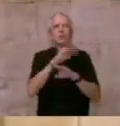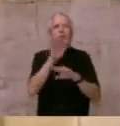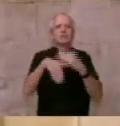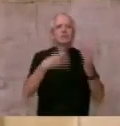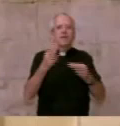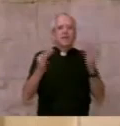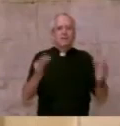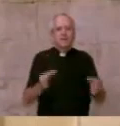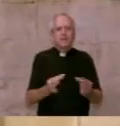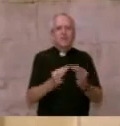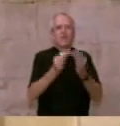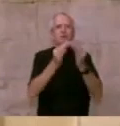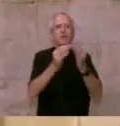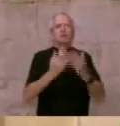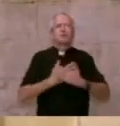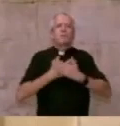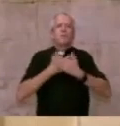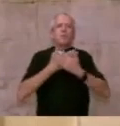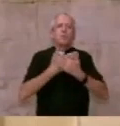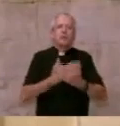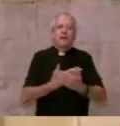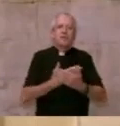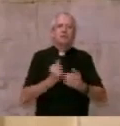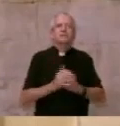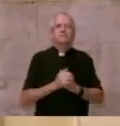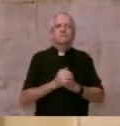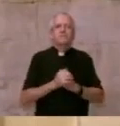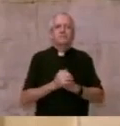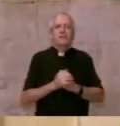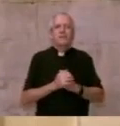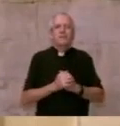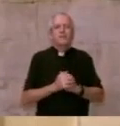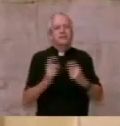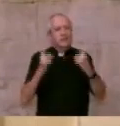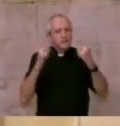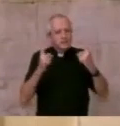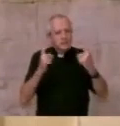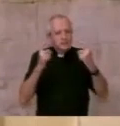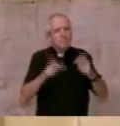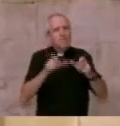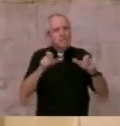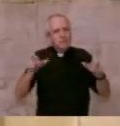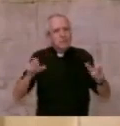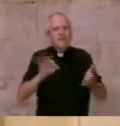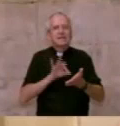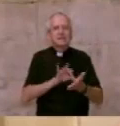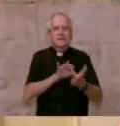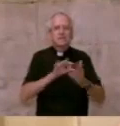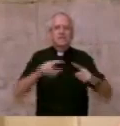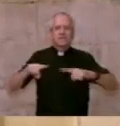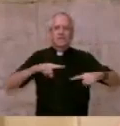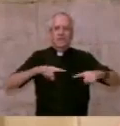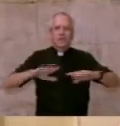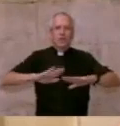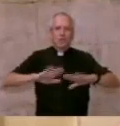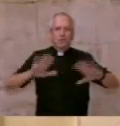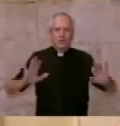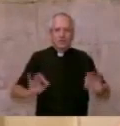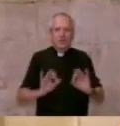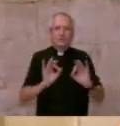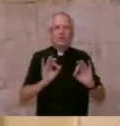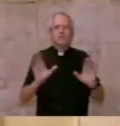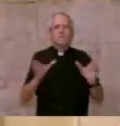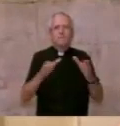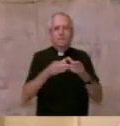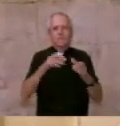esta celebración, los voluntarios tan abnegados, el personal de servicio de orden, los miembros